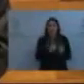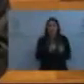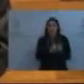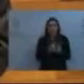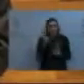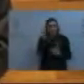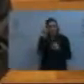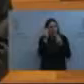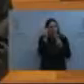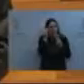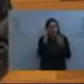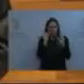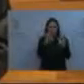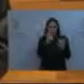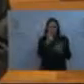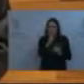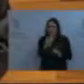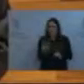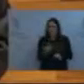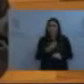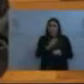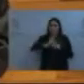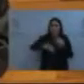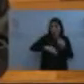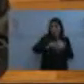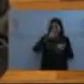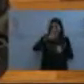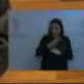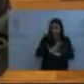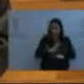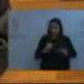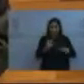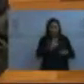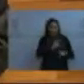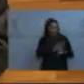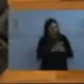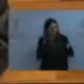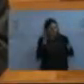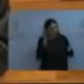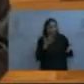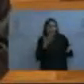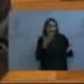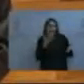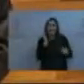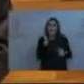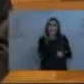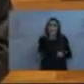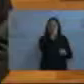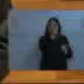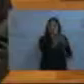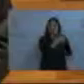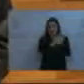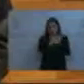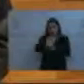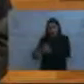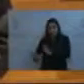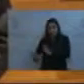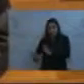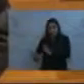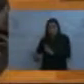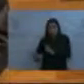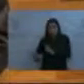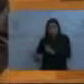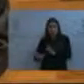reflexión inicial. Las mociones de la Junta, señora consejera, cuando afectan a los vecinos con nombres y